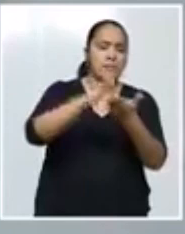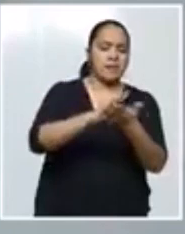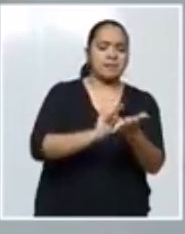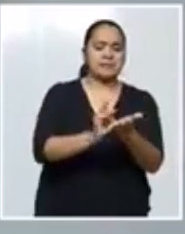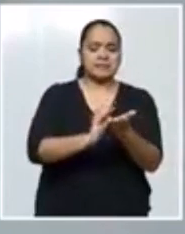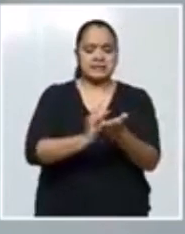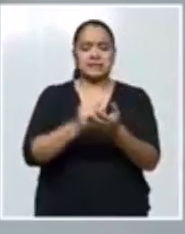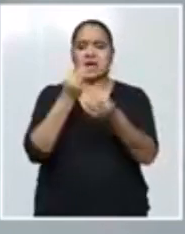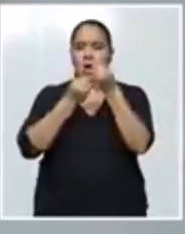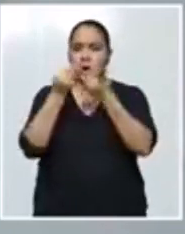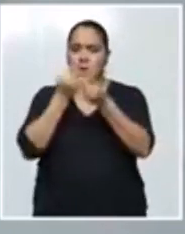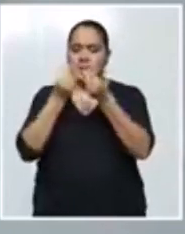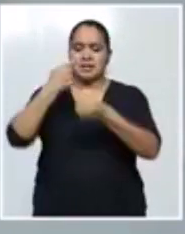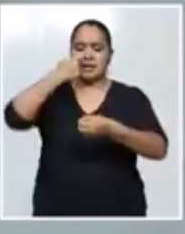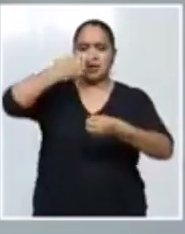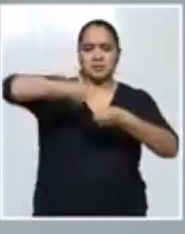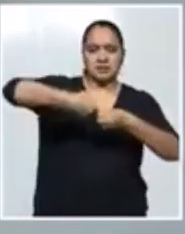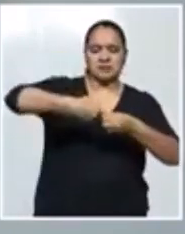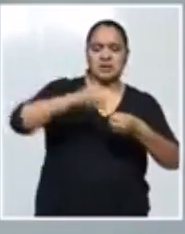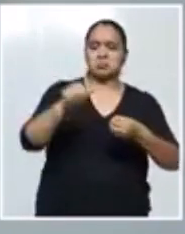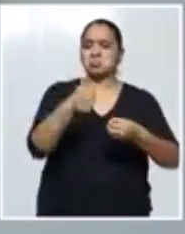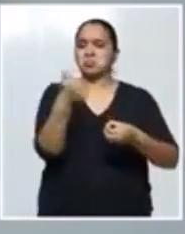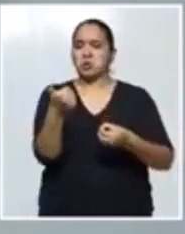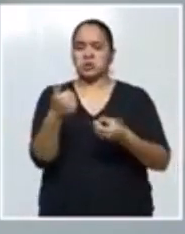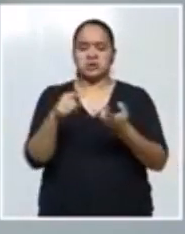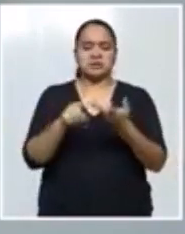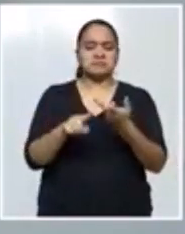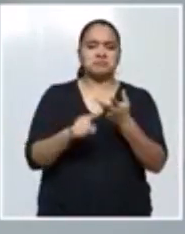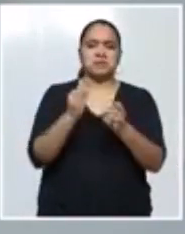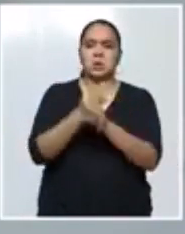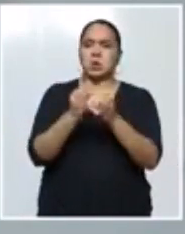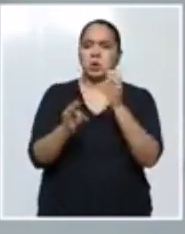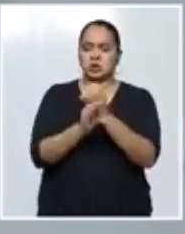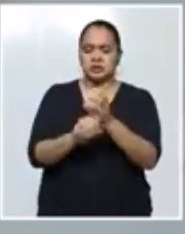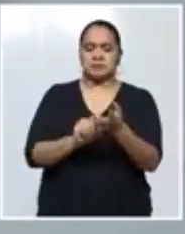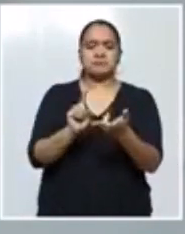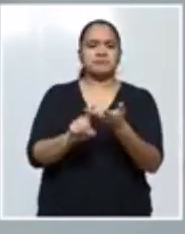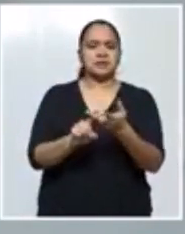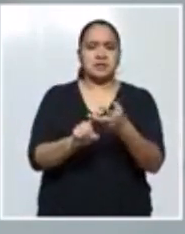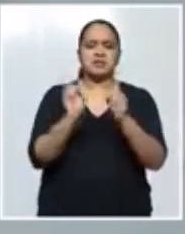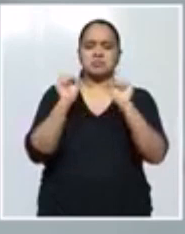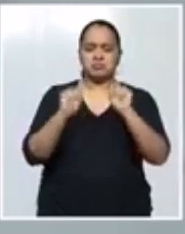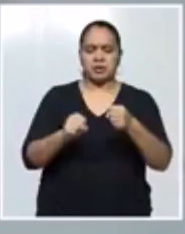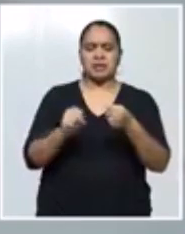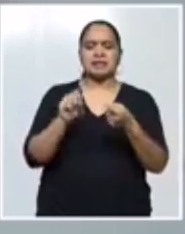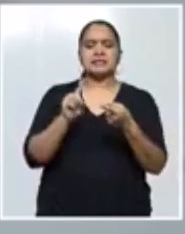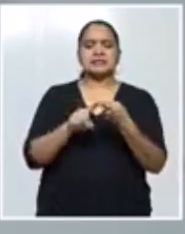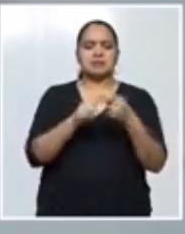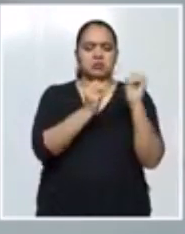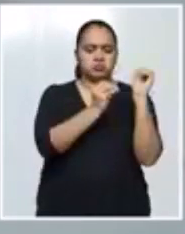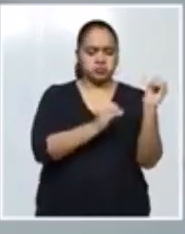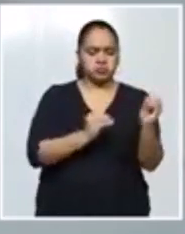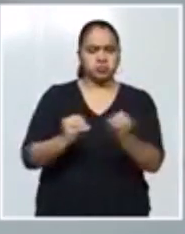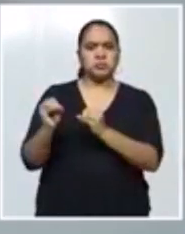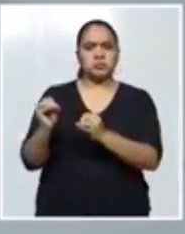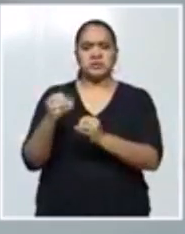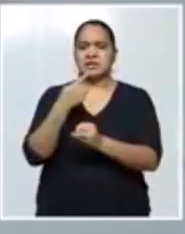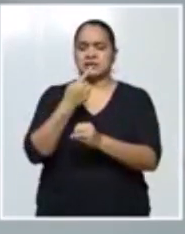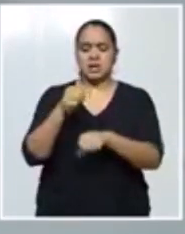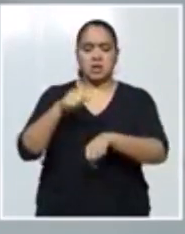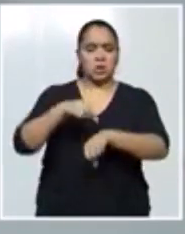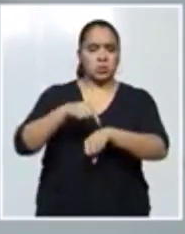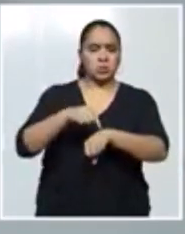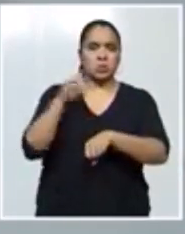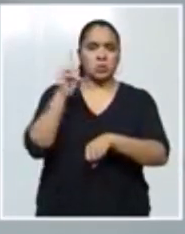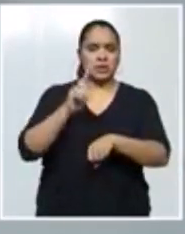medicinas combustibles e insumos en ferreterías realizando sus trámites de manera ordenada durante los días